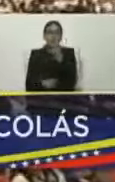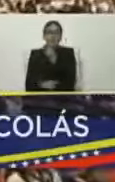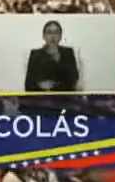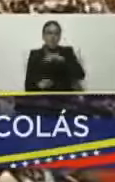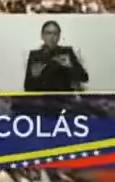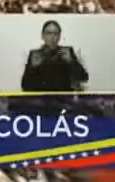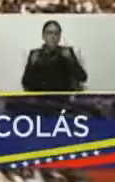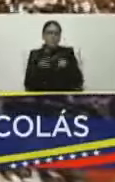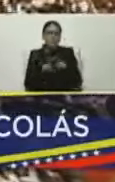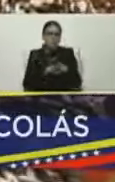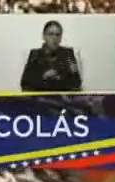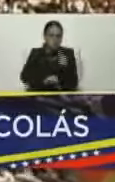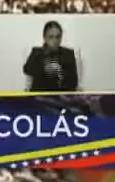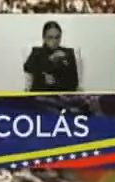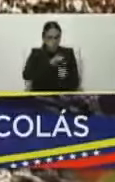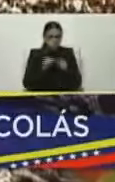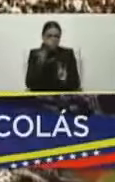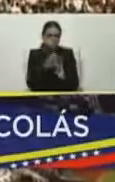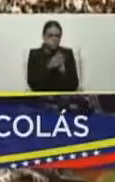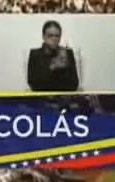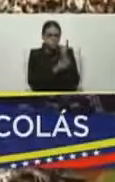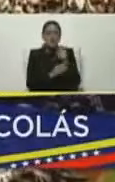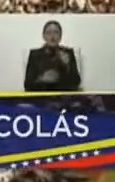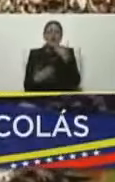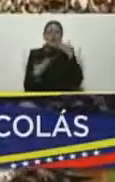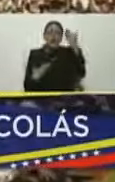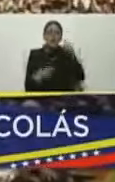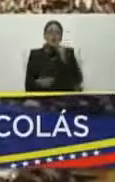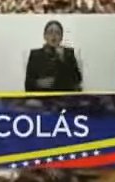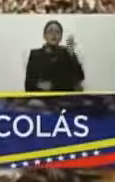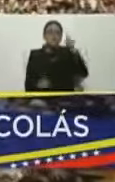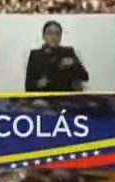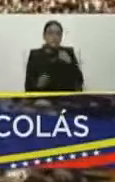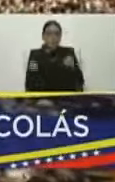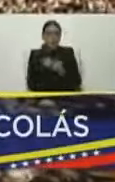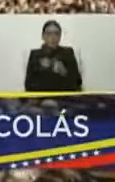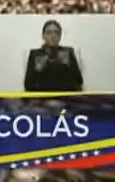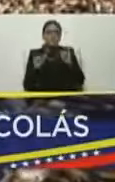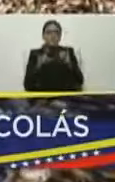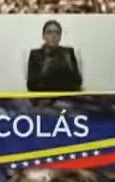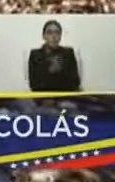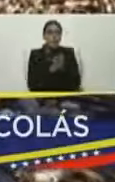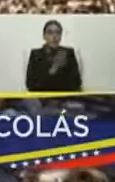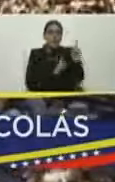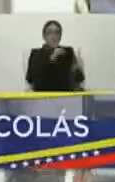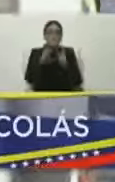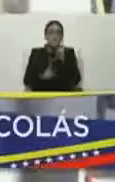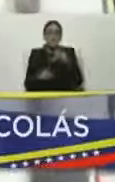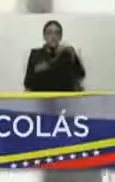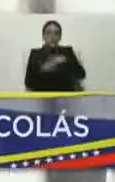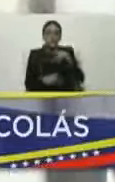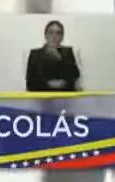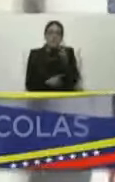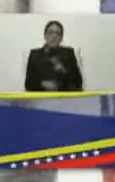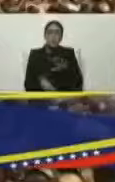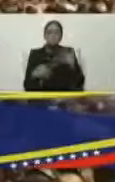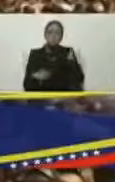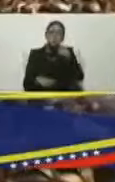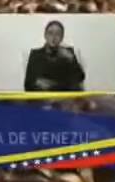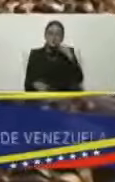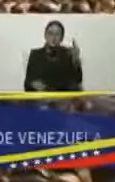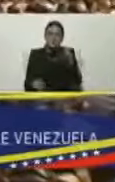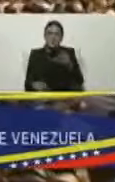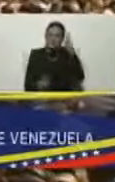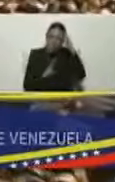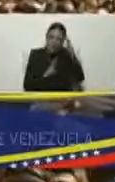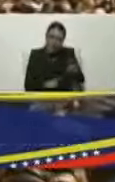y fue gracias también a los emprendedores y a las emprendedoras de Venezuela. Y por eso el reconocimiento que usted ha dado en la